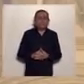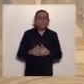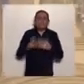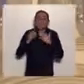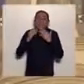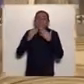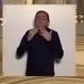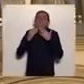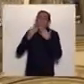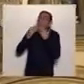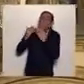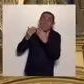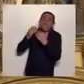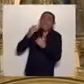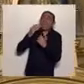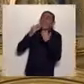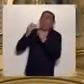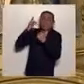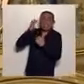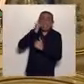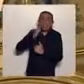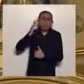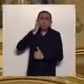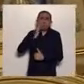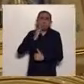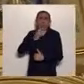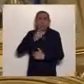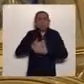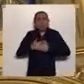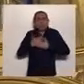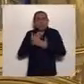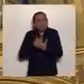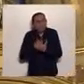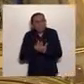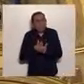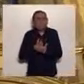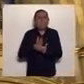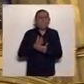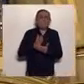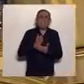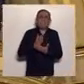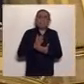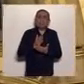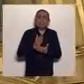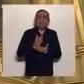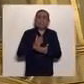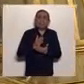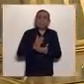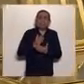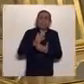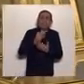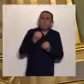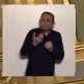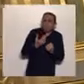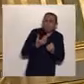Den gracias al Señor porque es bueno, porque es eterno su amor. Es